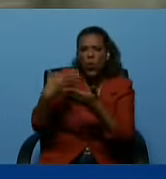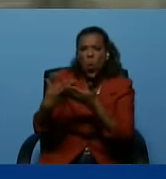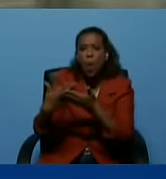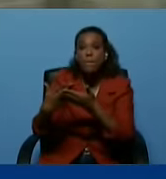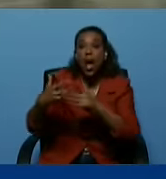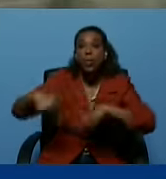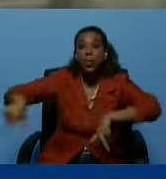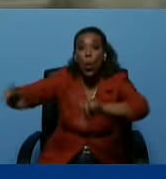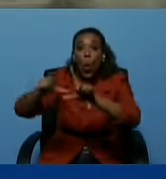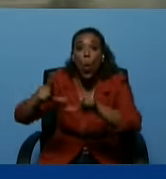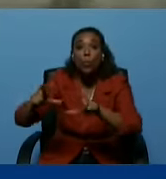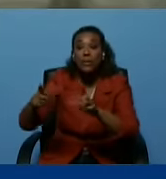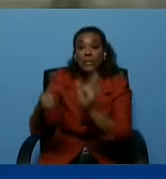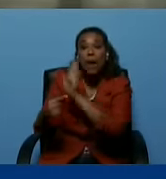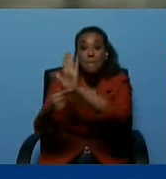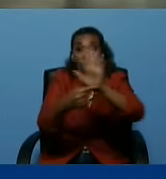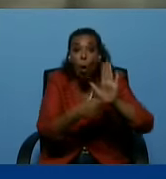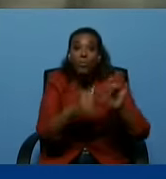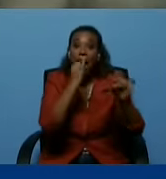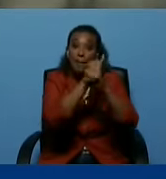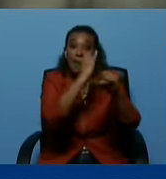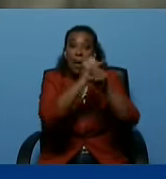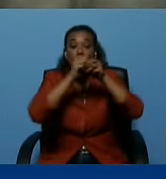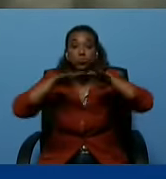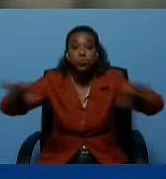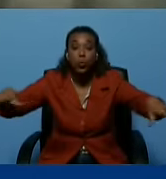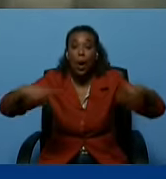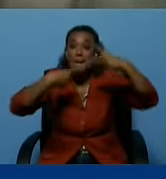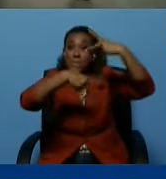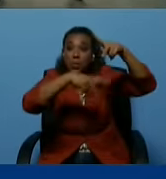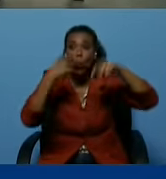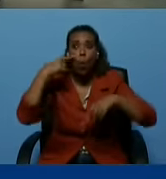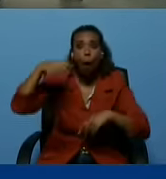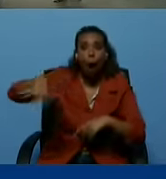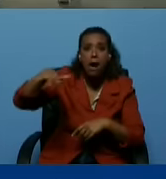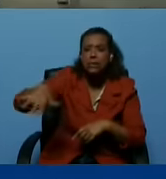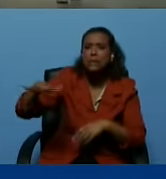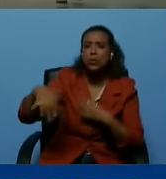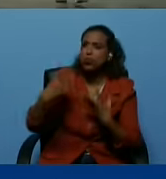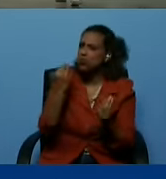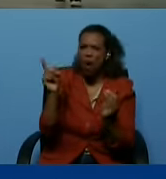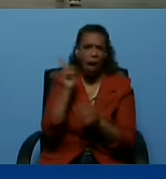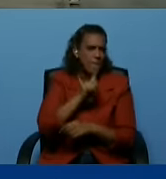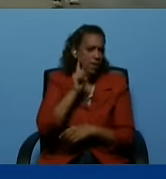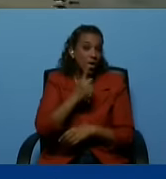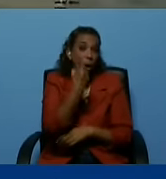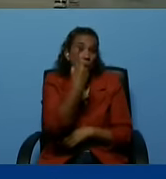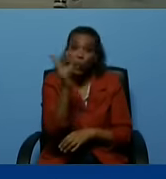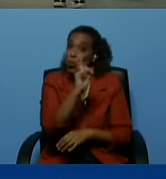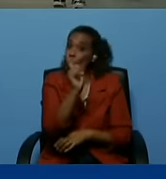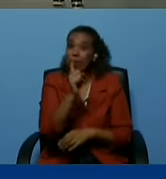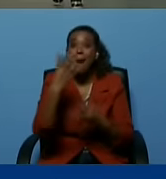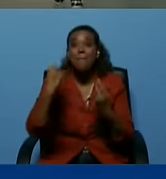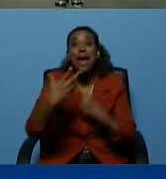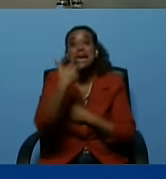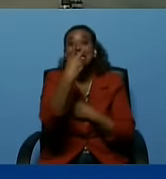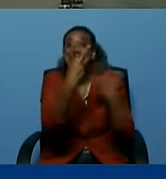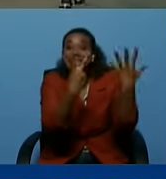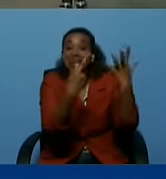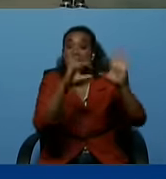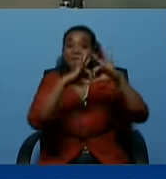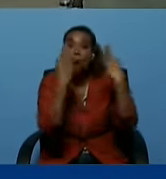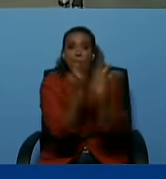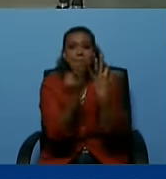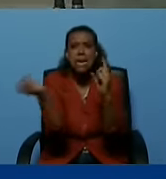local que se mostró más en redes sociales, que fue el que se viralizó en redes, y mucha gente decía que era uno solo, y resulta que eran 7 familias las que